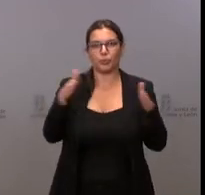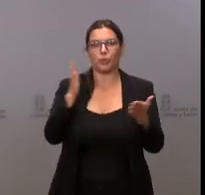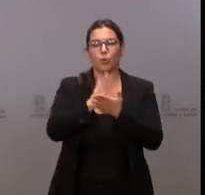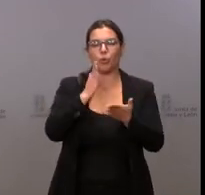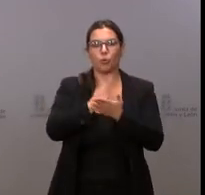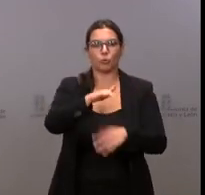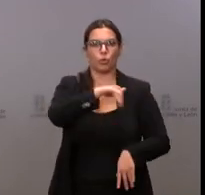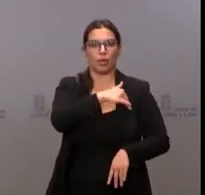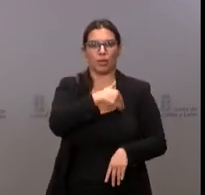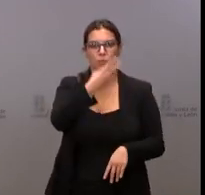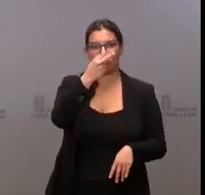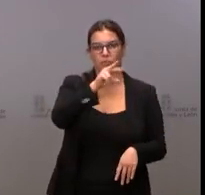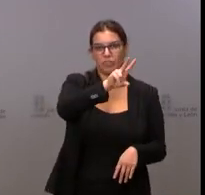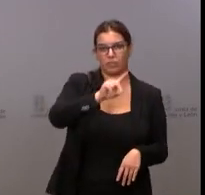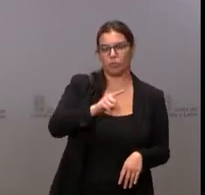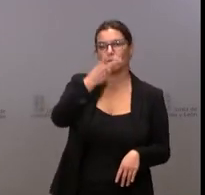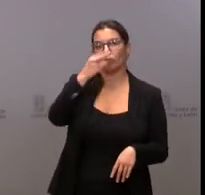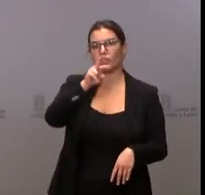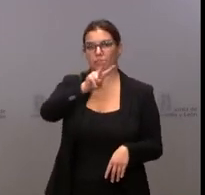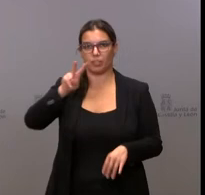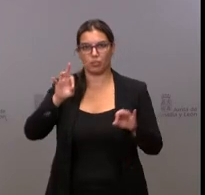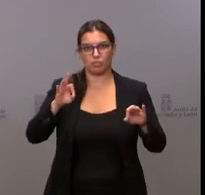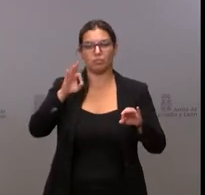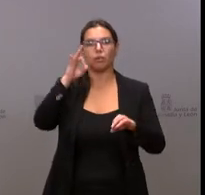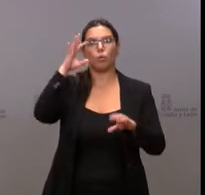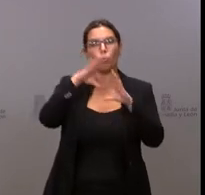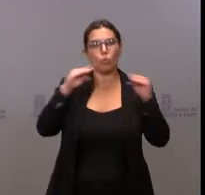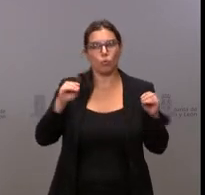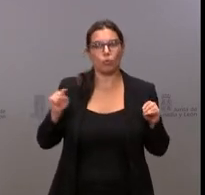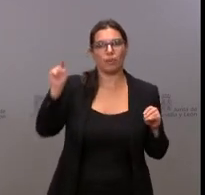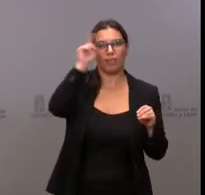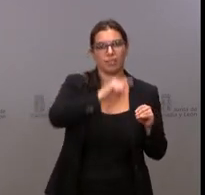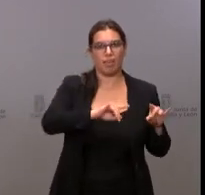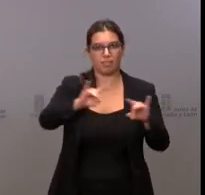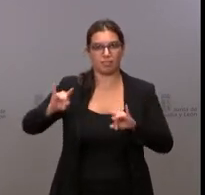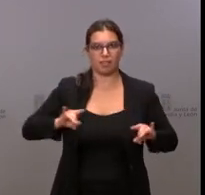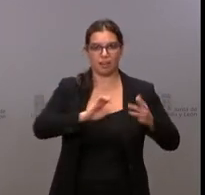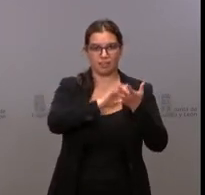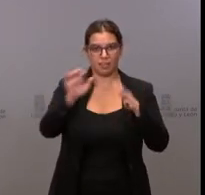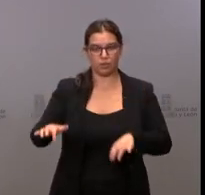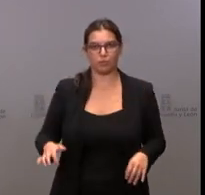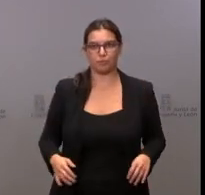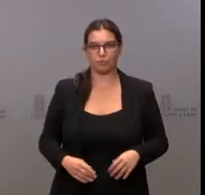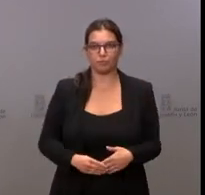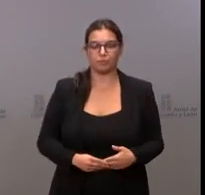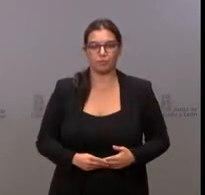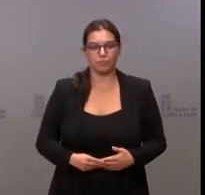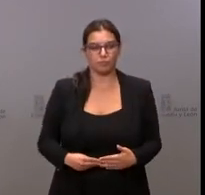curso académico 2021-2022 en las universidades de nuestra tierra de castilla y león'